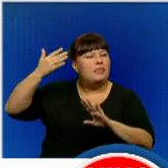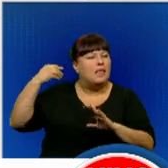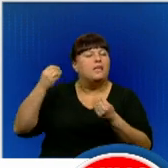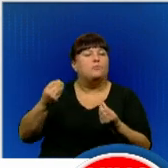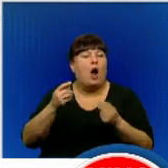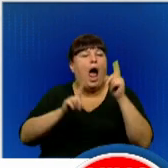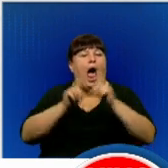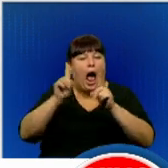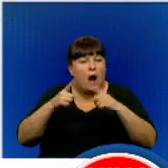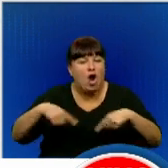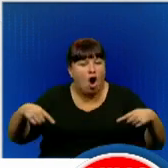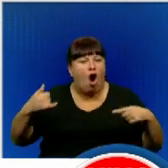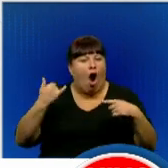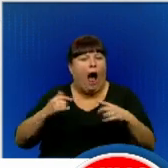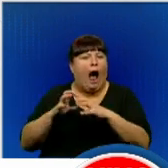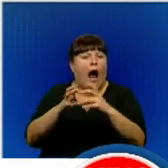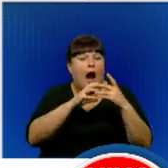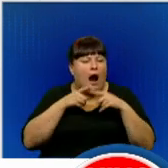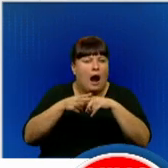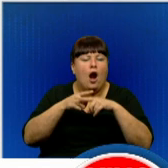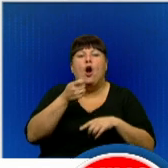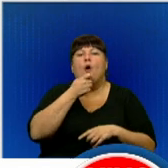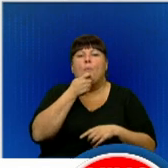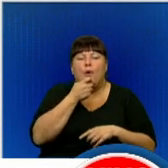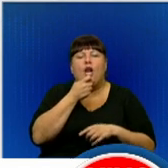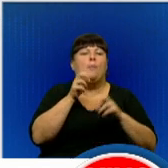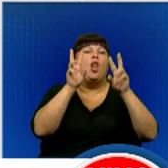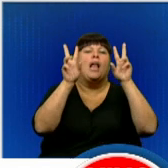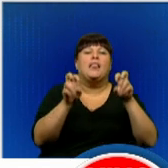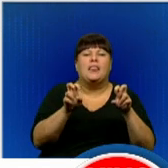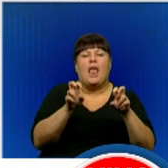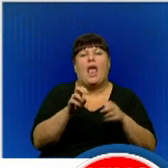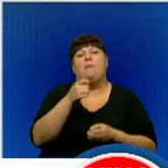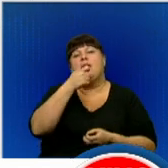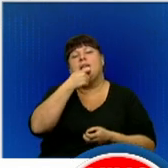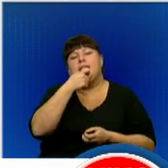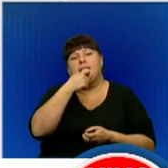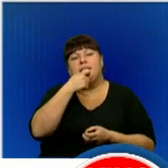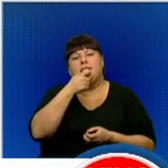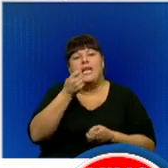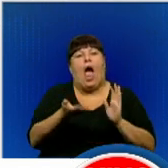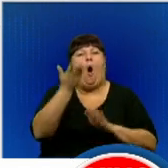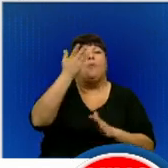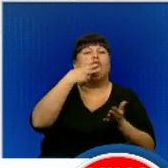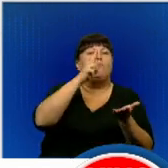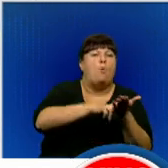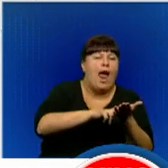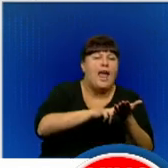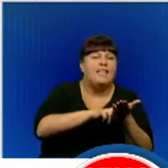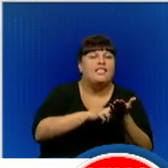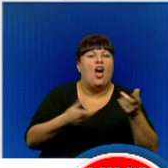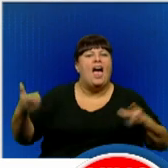hay algunas cosas que se están discutiendo como por ejemplo el tema de si el aumento de impuestos se afecta a las